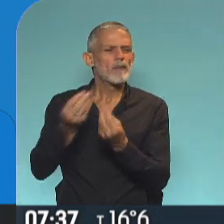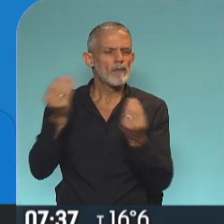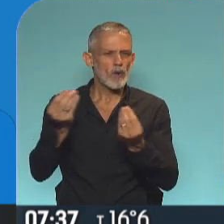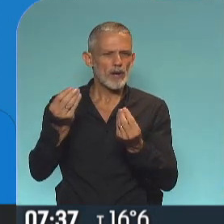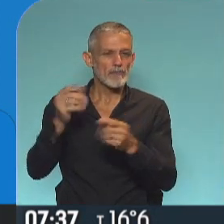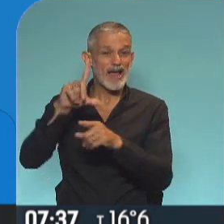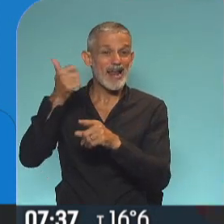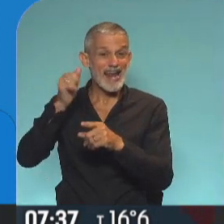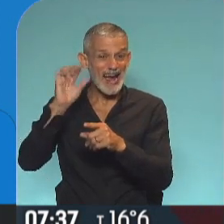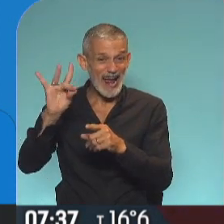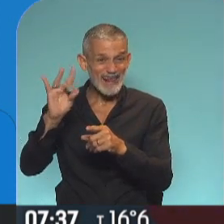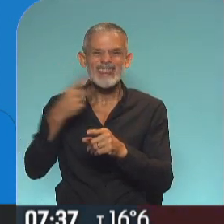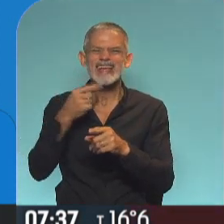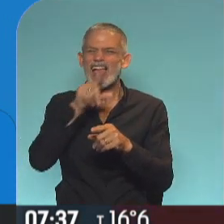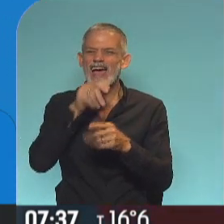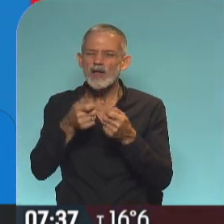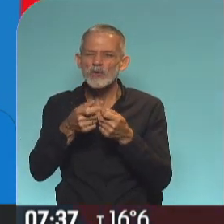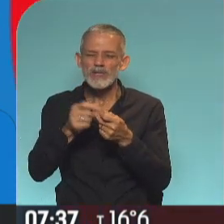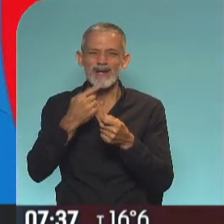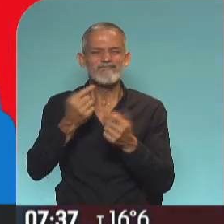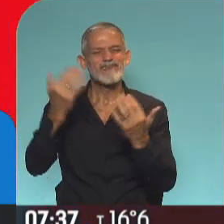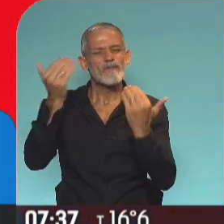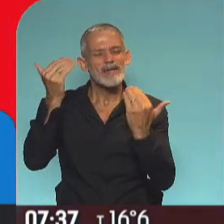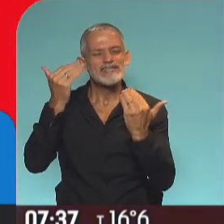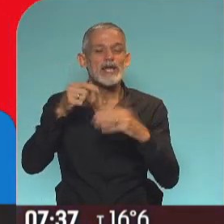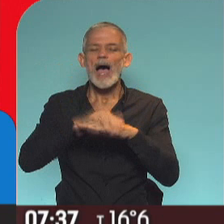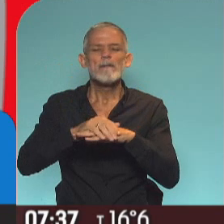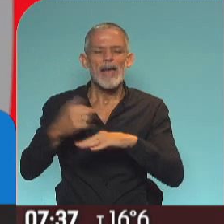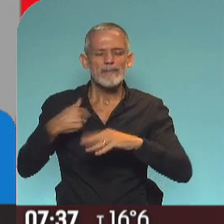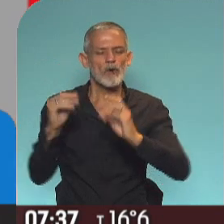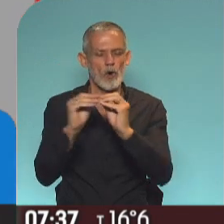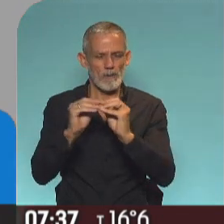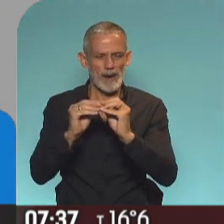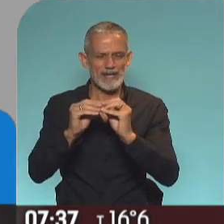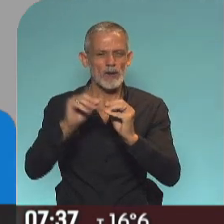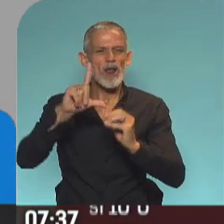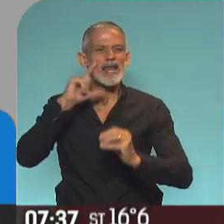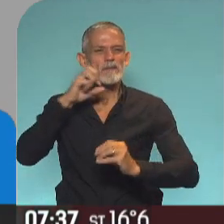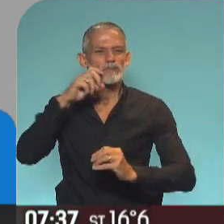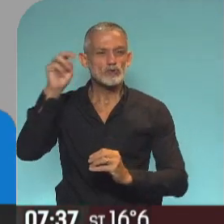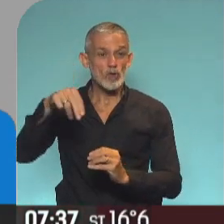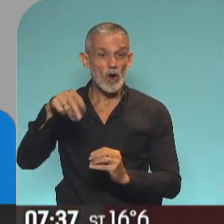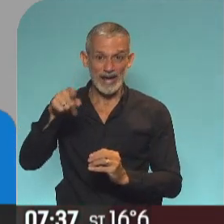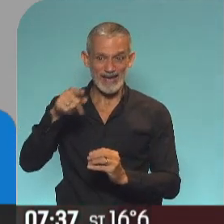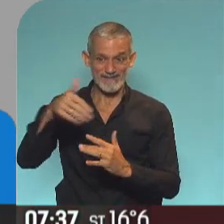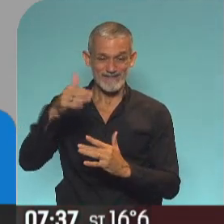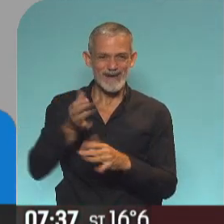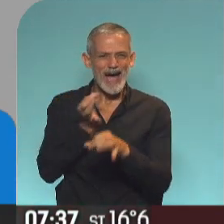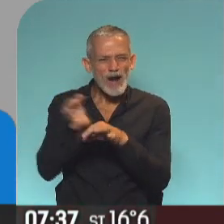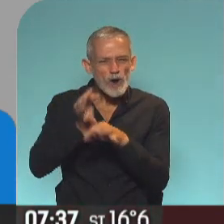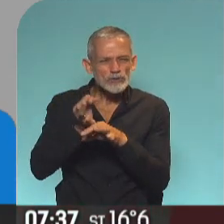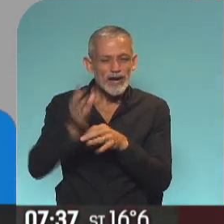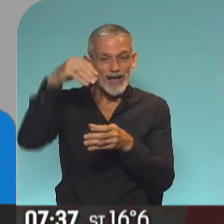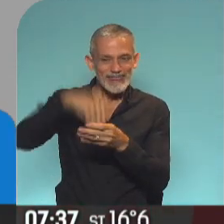dice Lagarde a través de Twitter. Le dice: felicitaciones a mi amigo y colega David Lipton, que va a ser consejero en